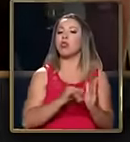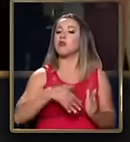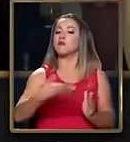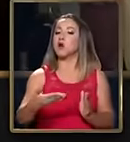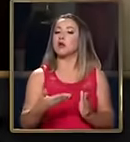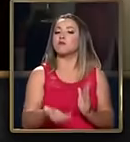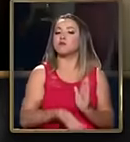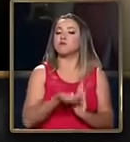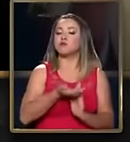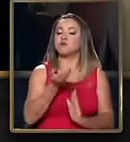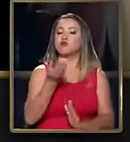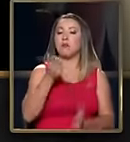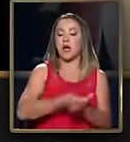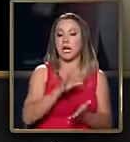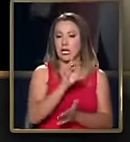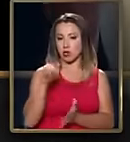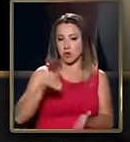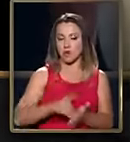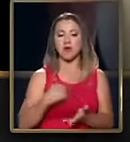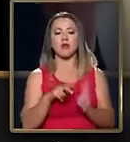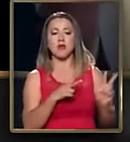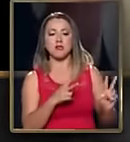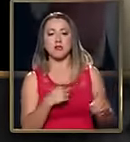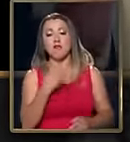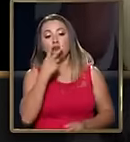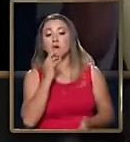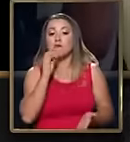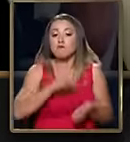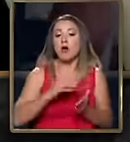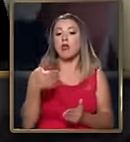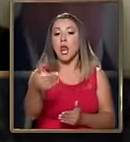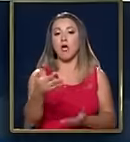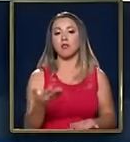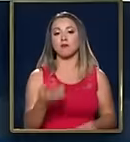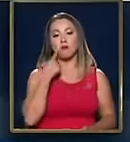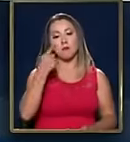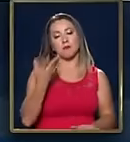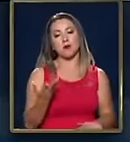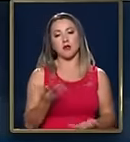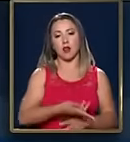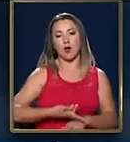que más adelante me iban a pagar 500 lucas. ¿Y qué voy a hacer? Voy a ver más adelante, pues weón. Mira la weón.